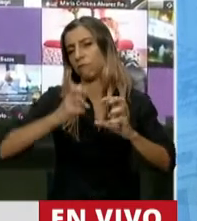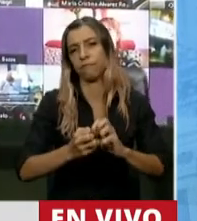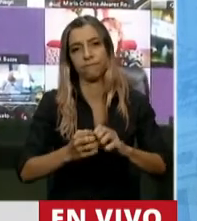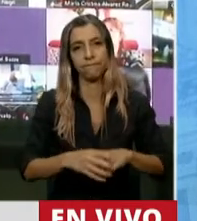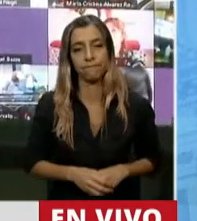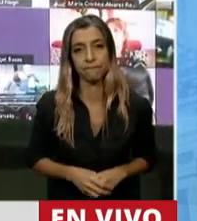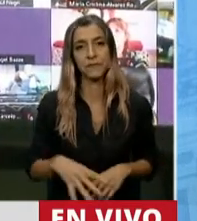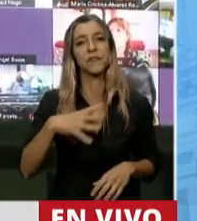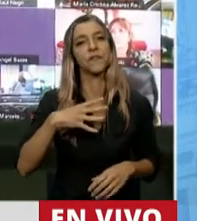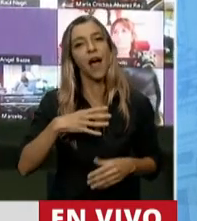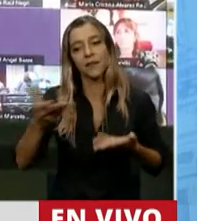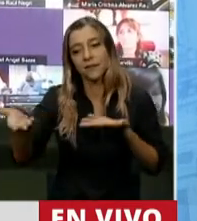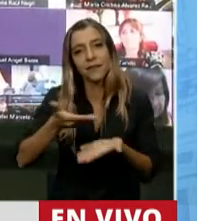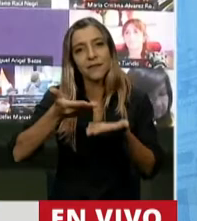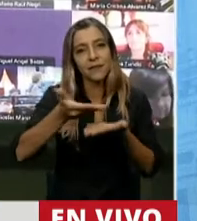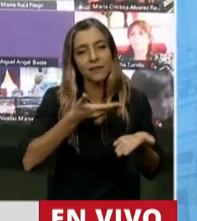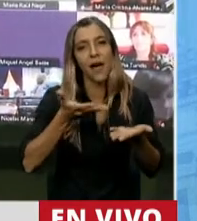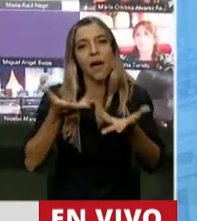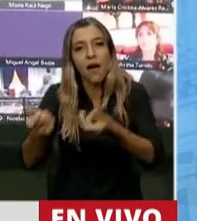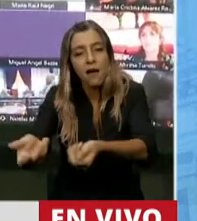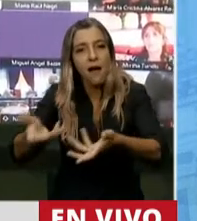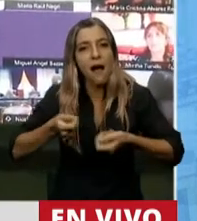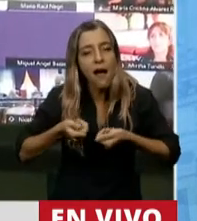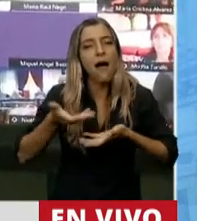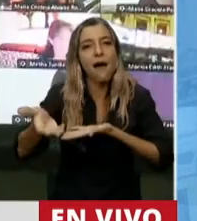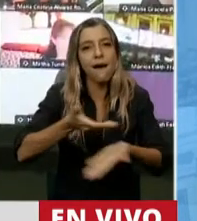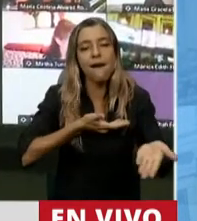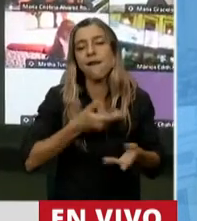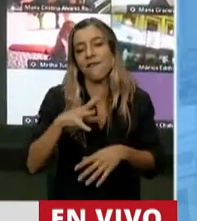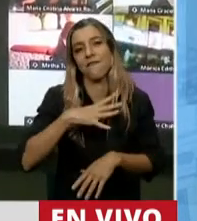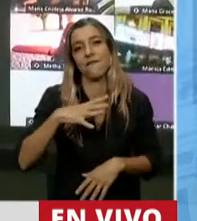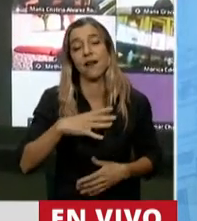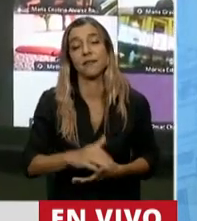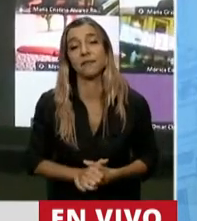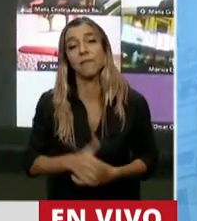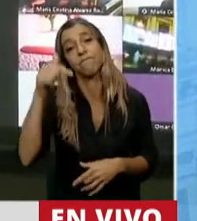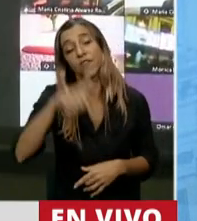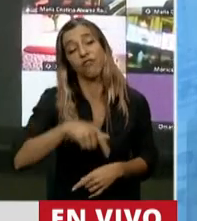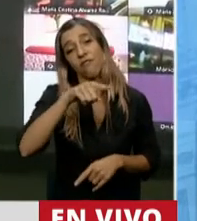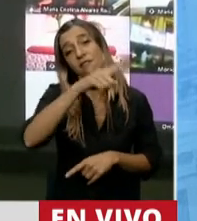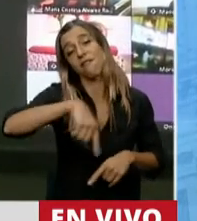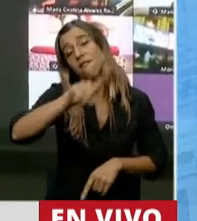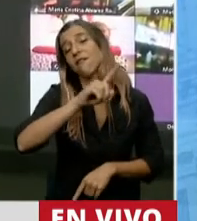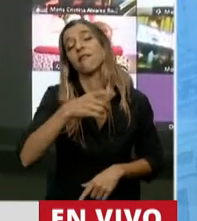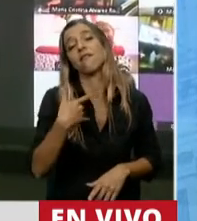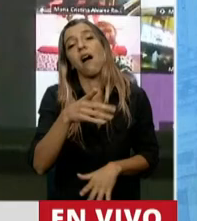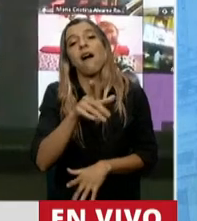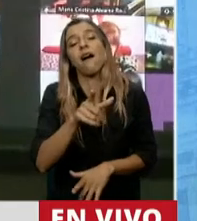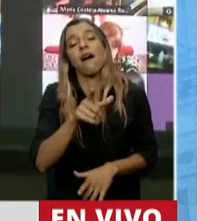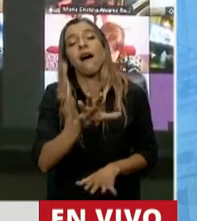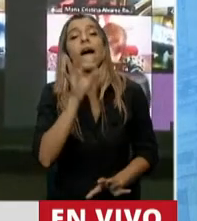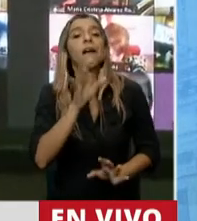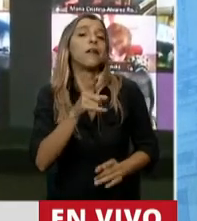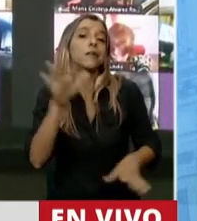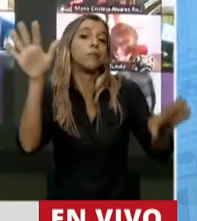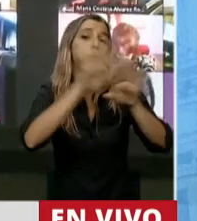falta de solidaridad. Pero lamentablemente hoy eligen volver a equivocarse una vez más. Eligen